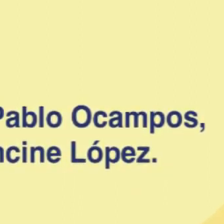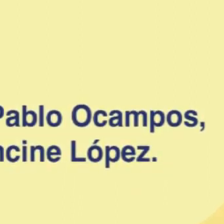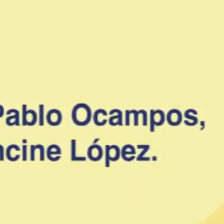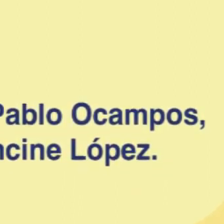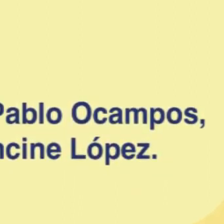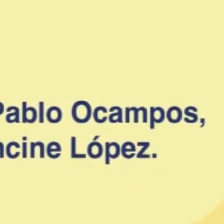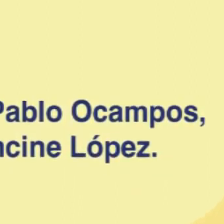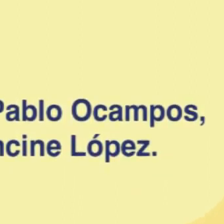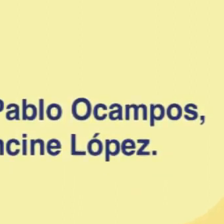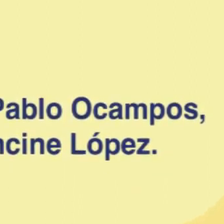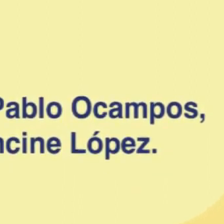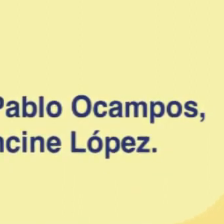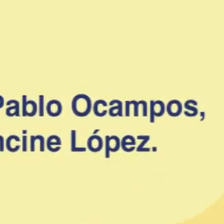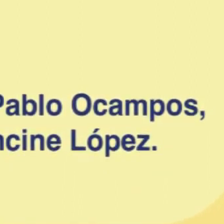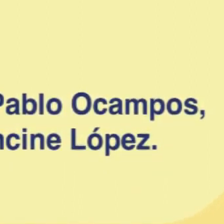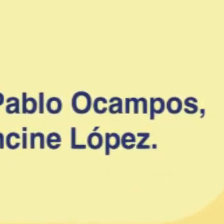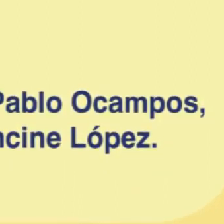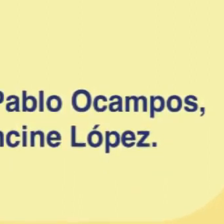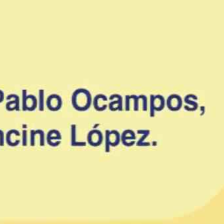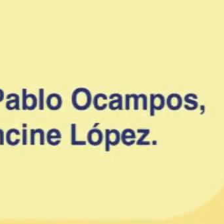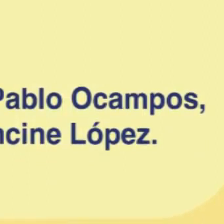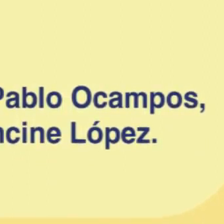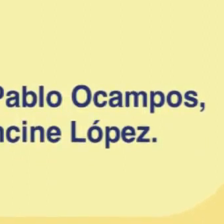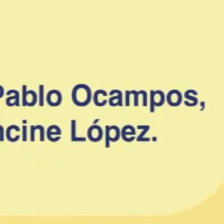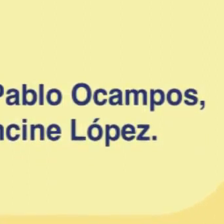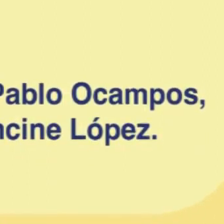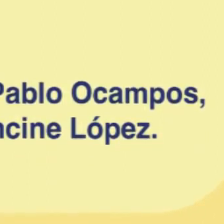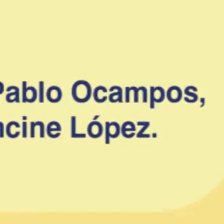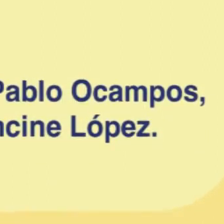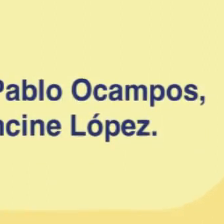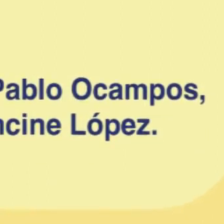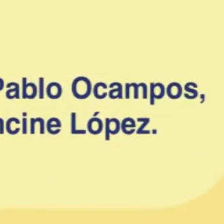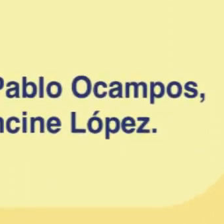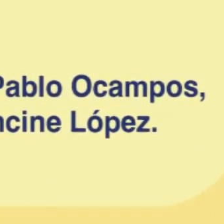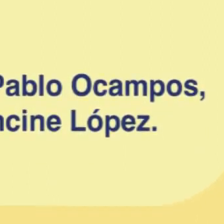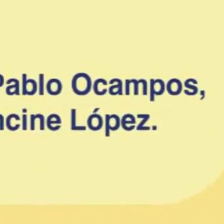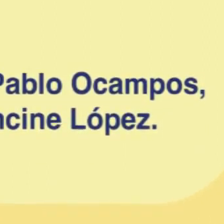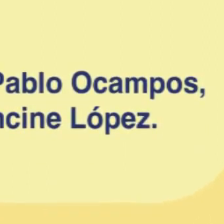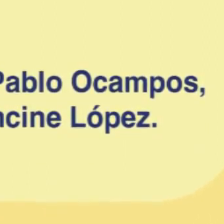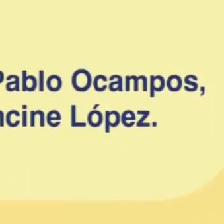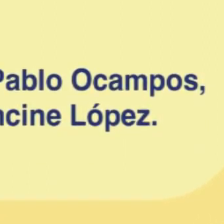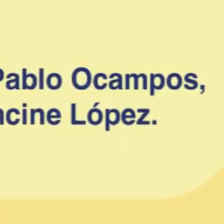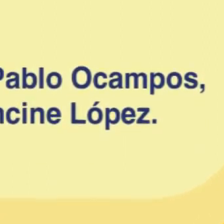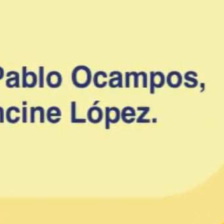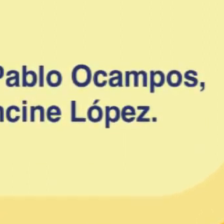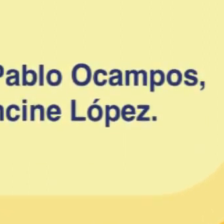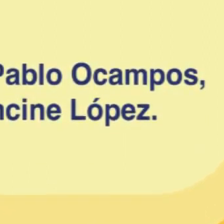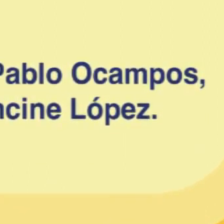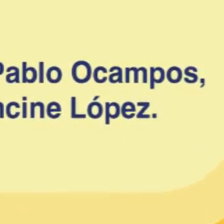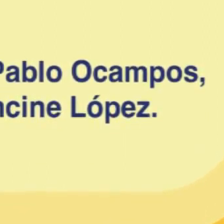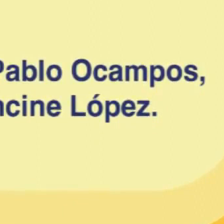Robeta, Alejandra Cirito, Fátima Soria y Sharon Tajes. El tercer premio fue para el Liceo de La Barra, en